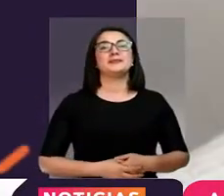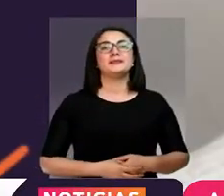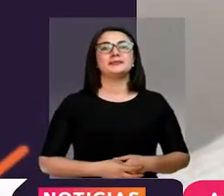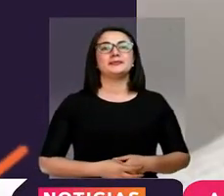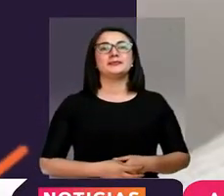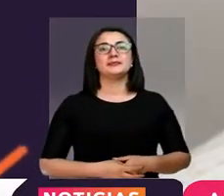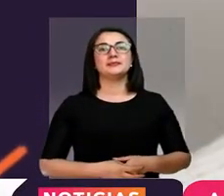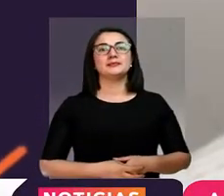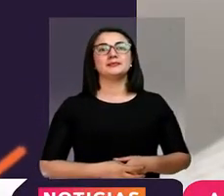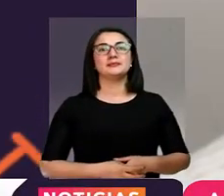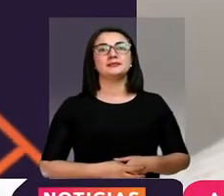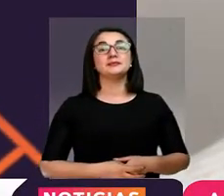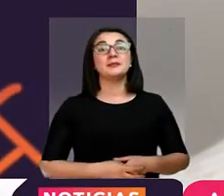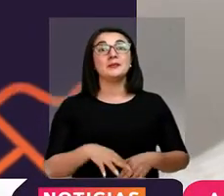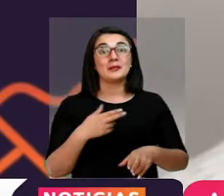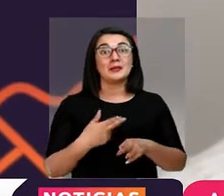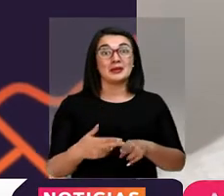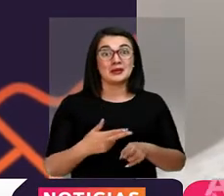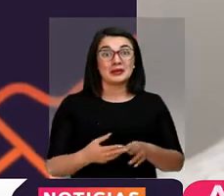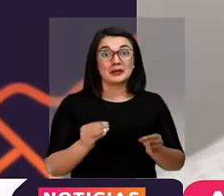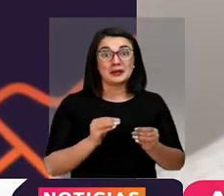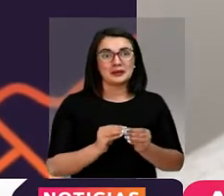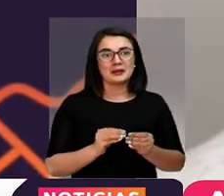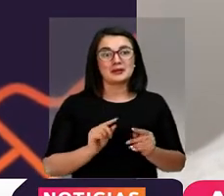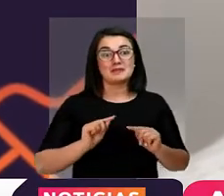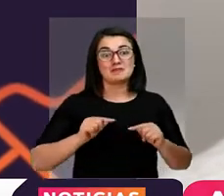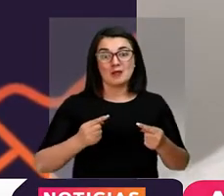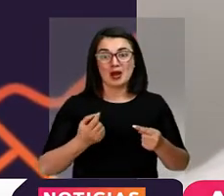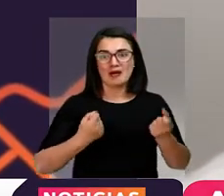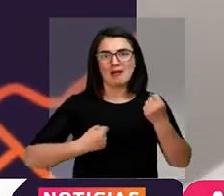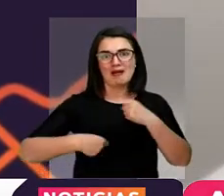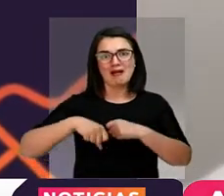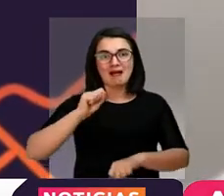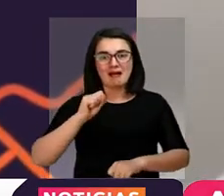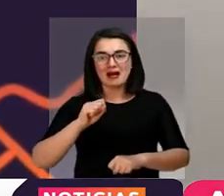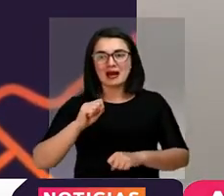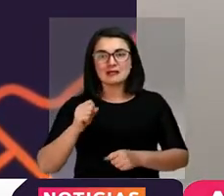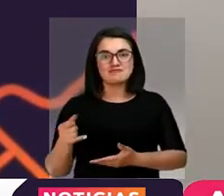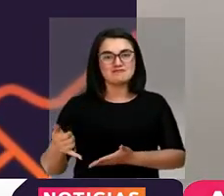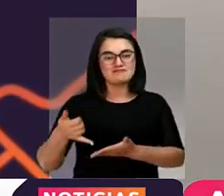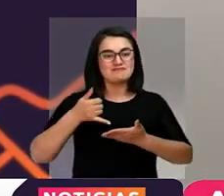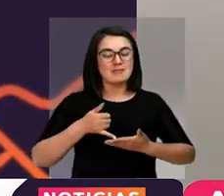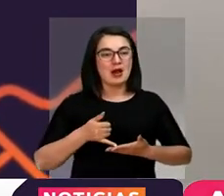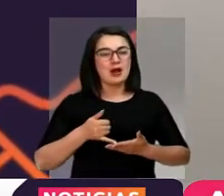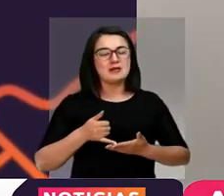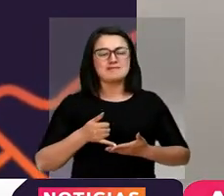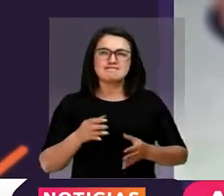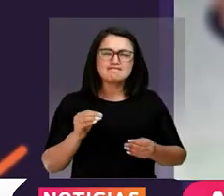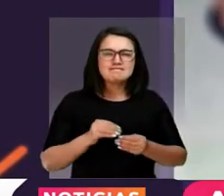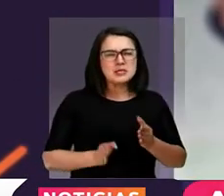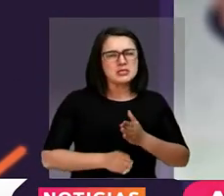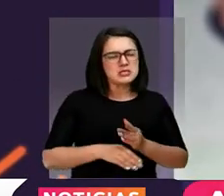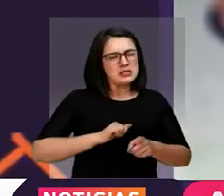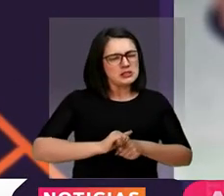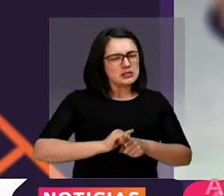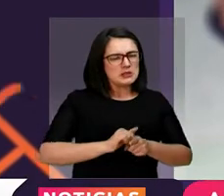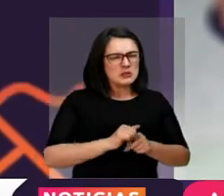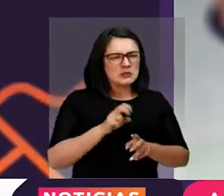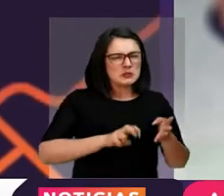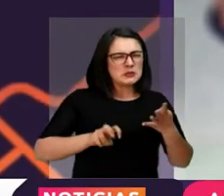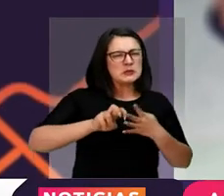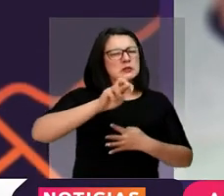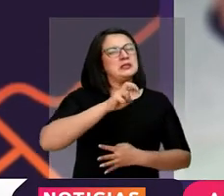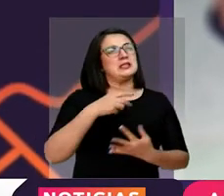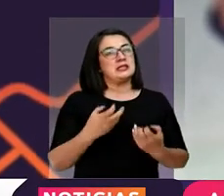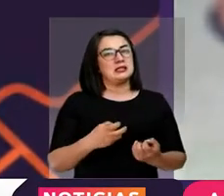2021. Ahorita con el lugar que obtuve, pues obviamente la idea es no parar de incrementar mi nivel. Luego de ganar, a pesar